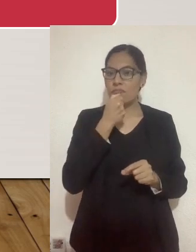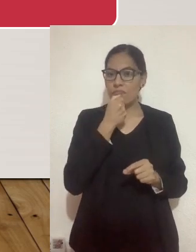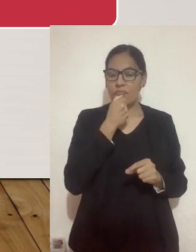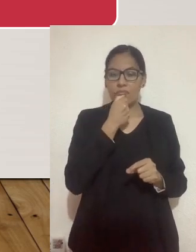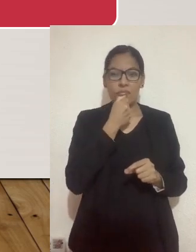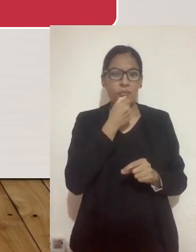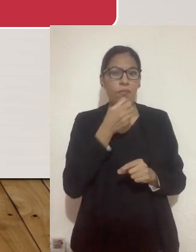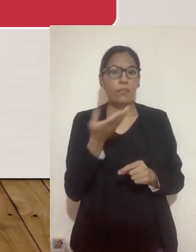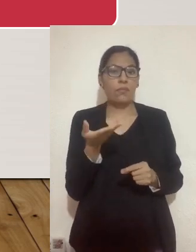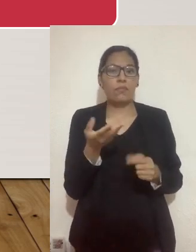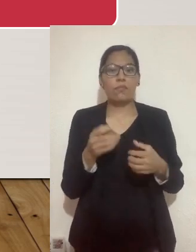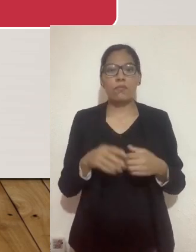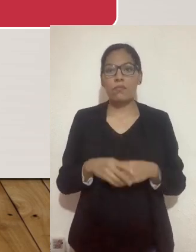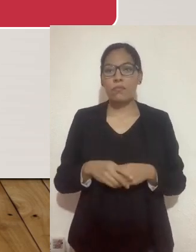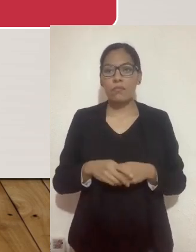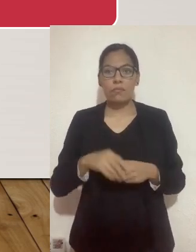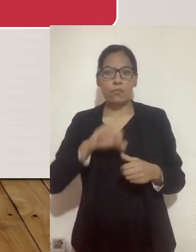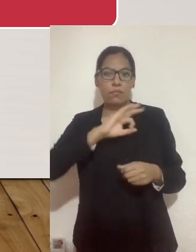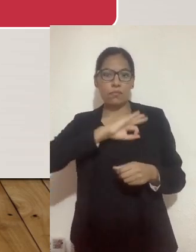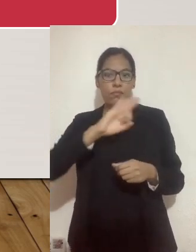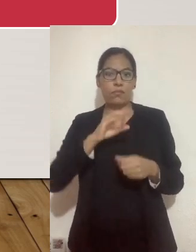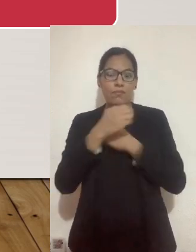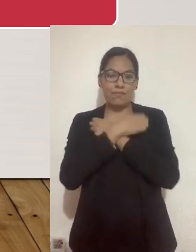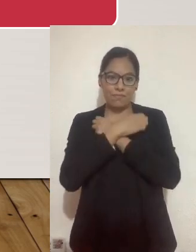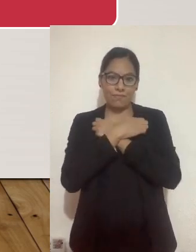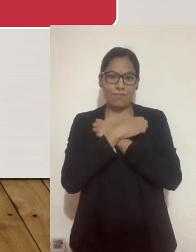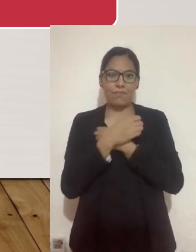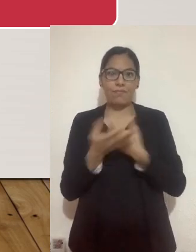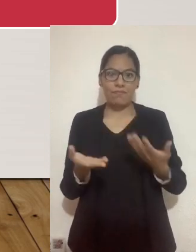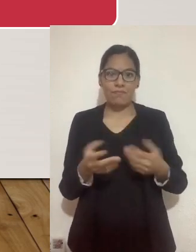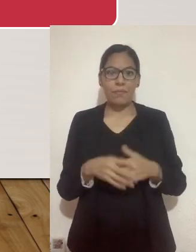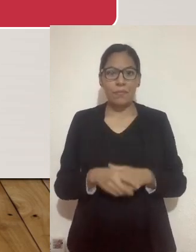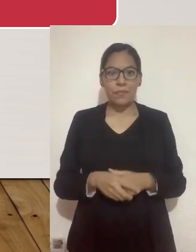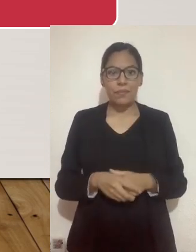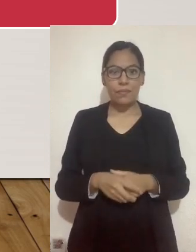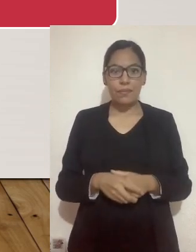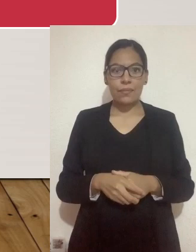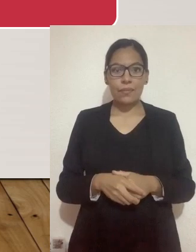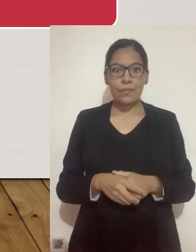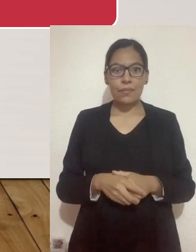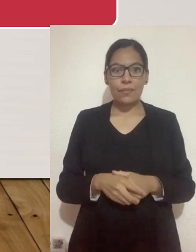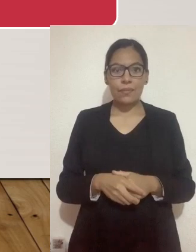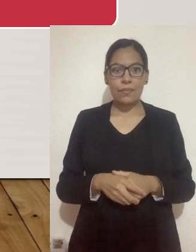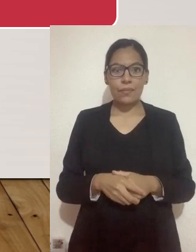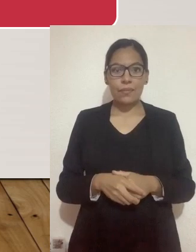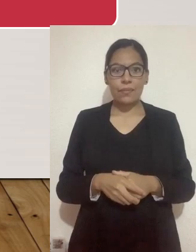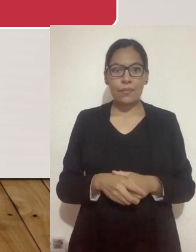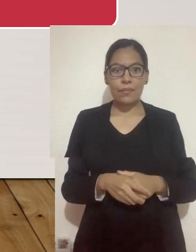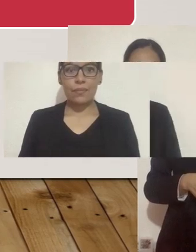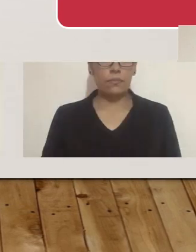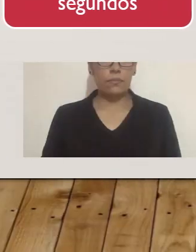unos 90 segundos y son, sobre todo, educables.